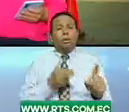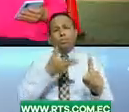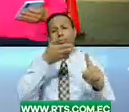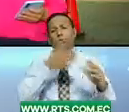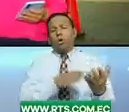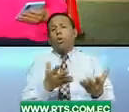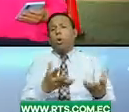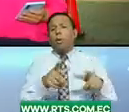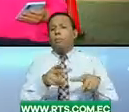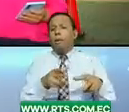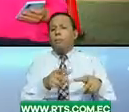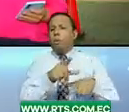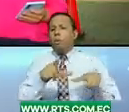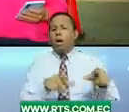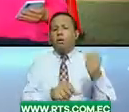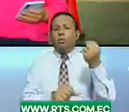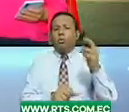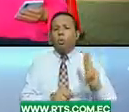Maite, bienvenida.